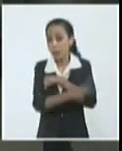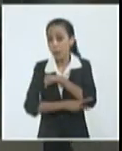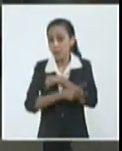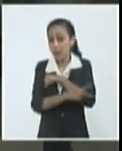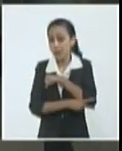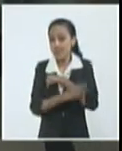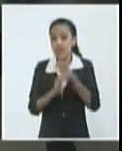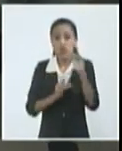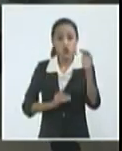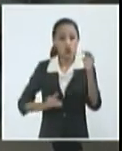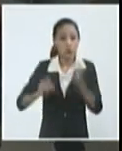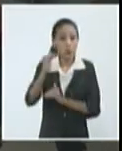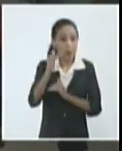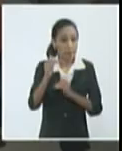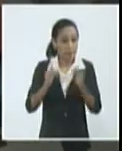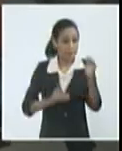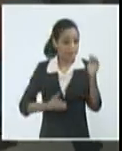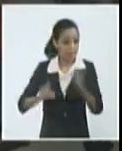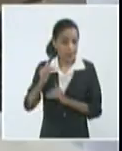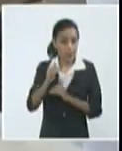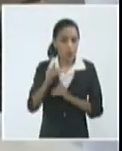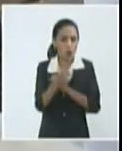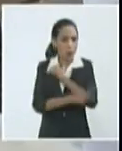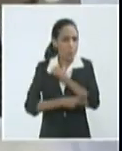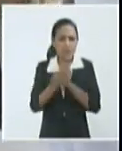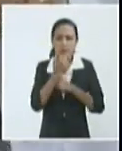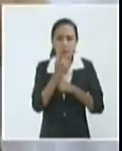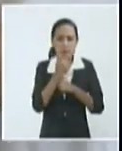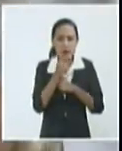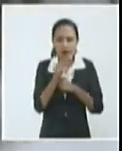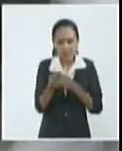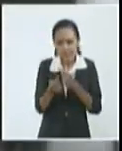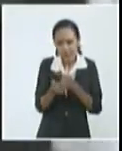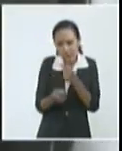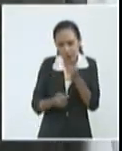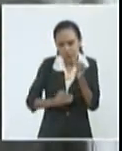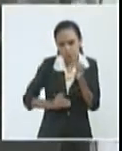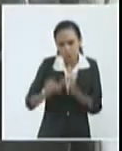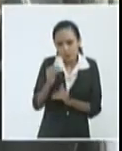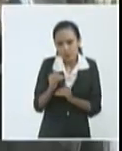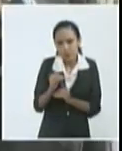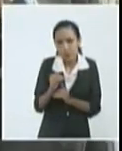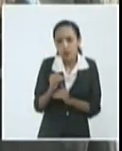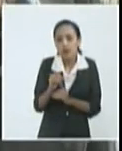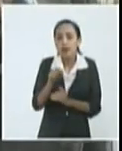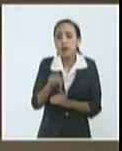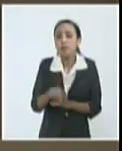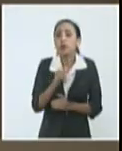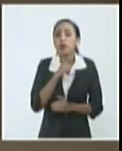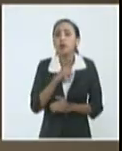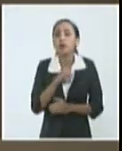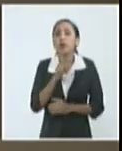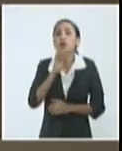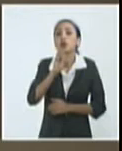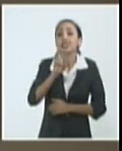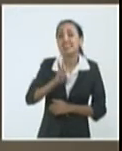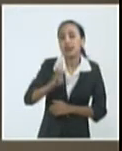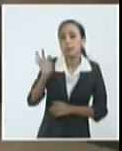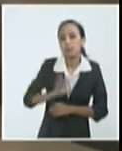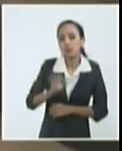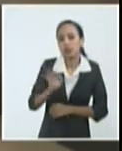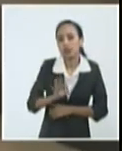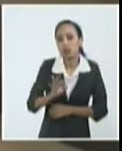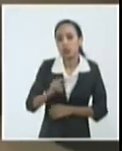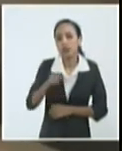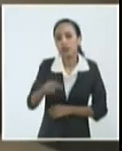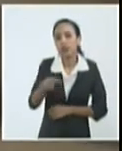sobrepasamos y los países que estamos más cerca de sobrepasar solo están creciendo en rango entre un 0,3% a